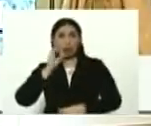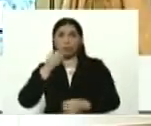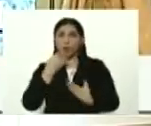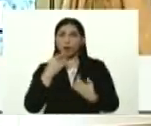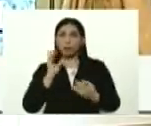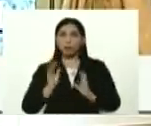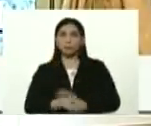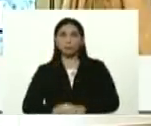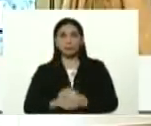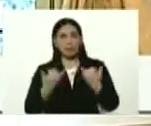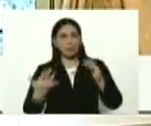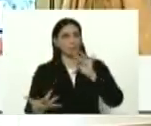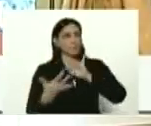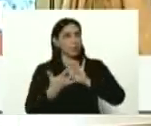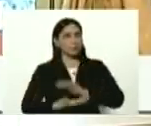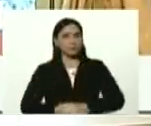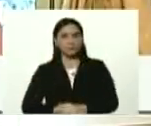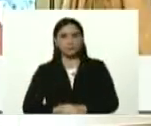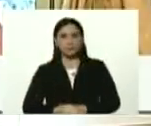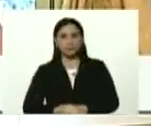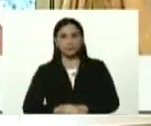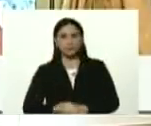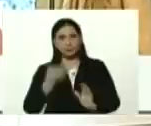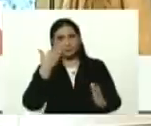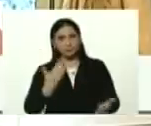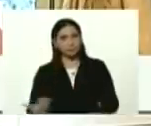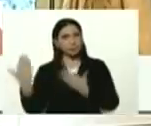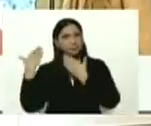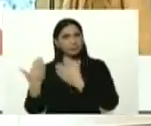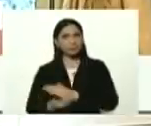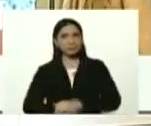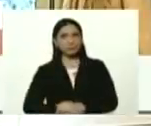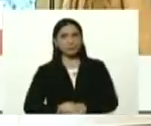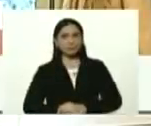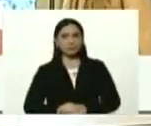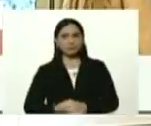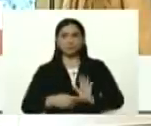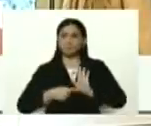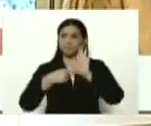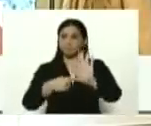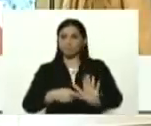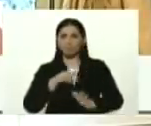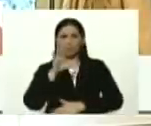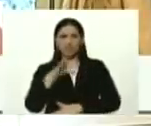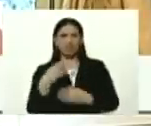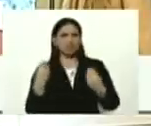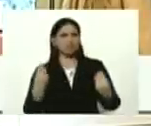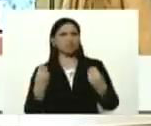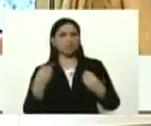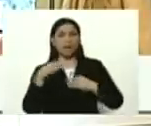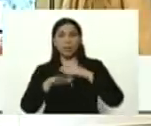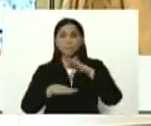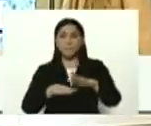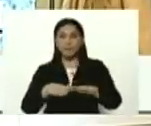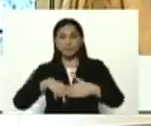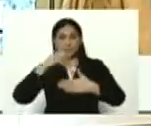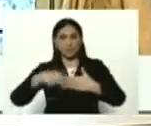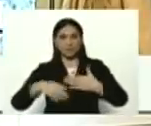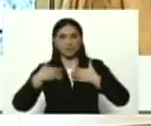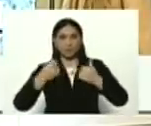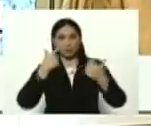Bueno, vámonos directo. Joana Sánchez, alcaldesa, camarada, muéstrale al país lo que son los avances en el plan